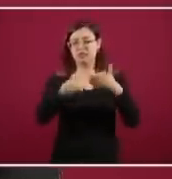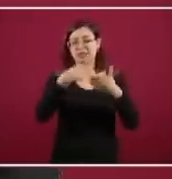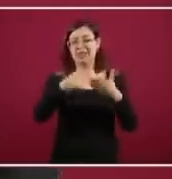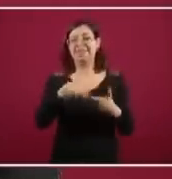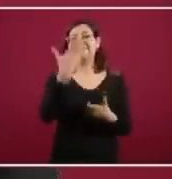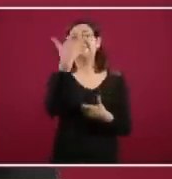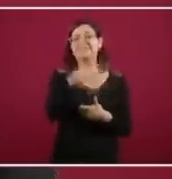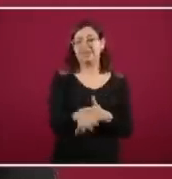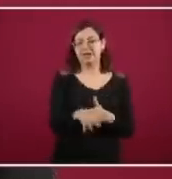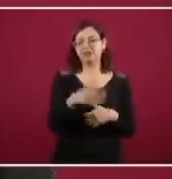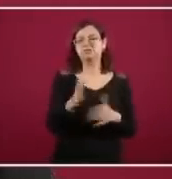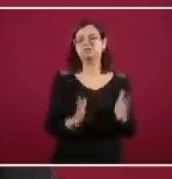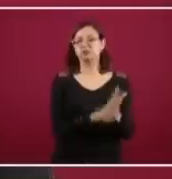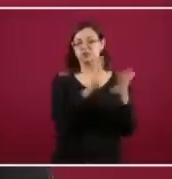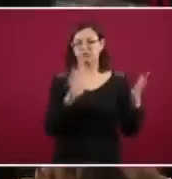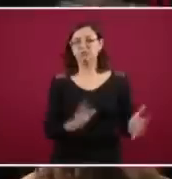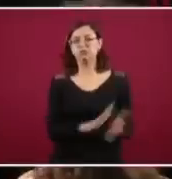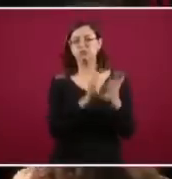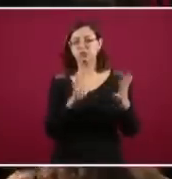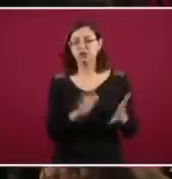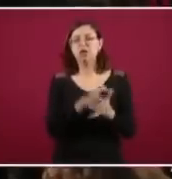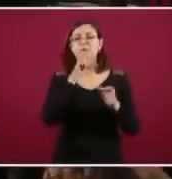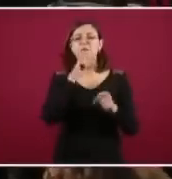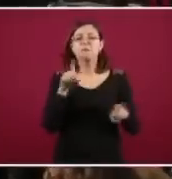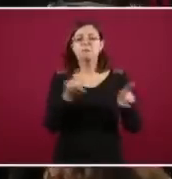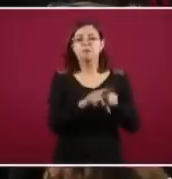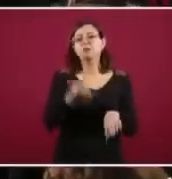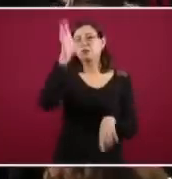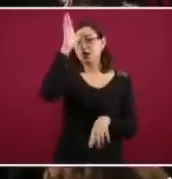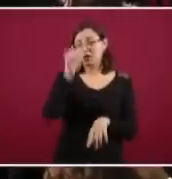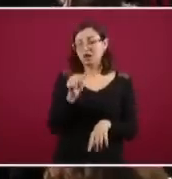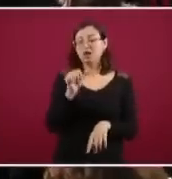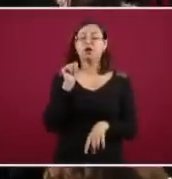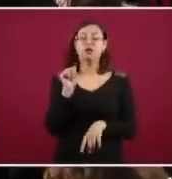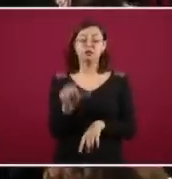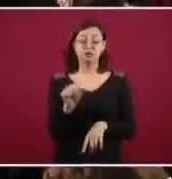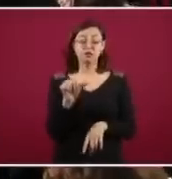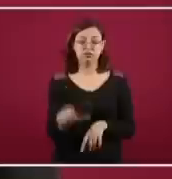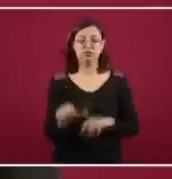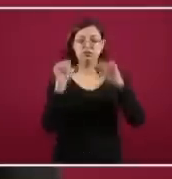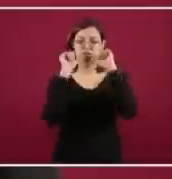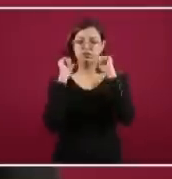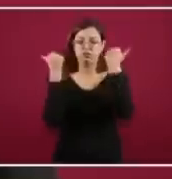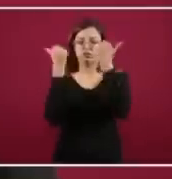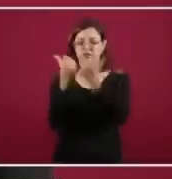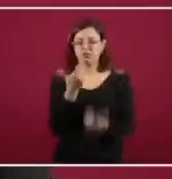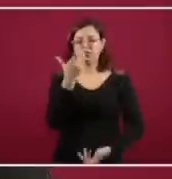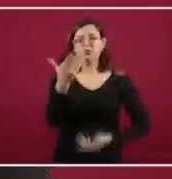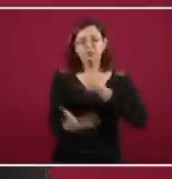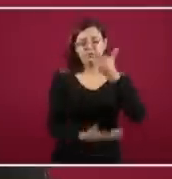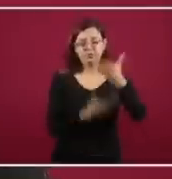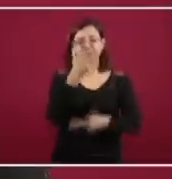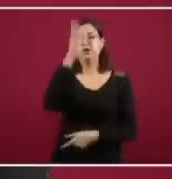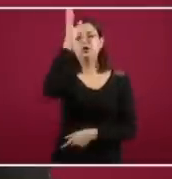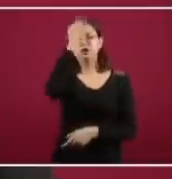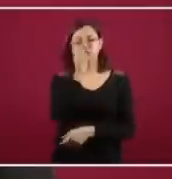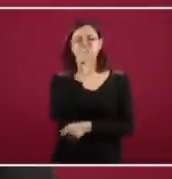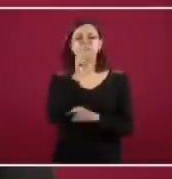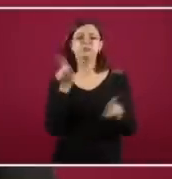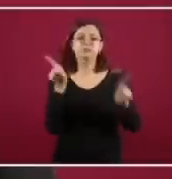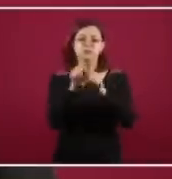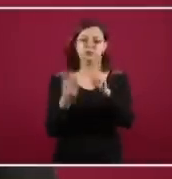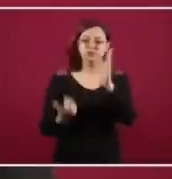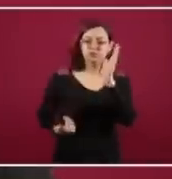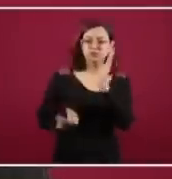sus cámaras, y los convenios que realizamos con 16 asociaciones de servicios, también aumentaron